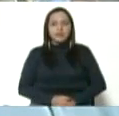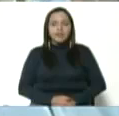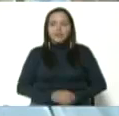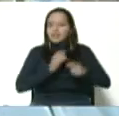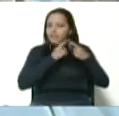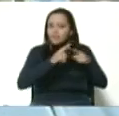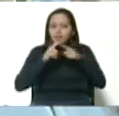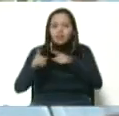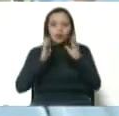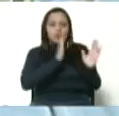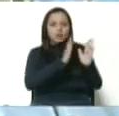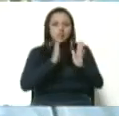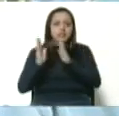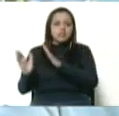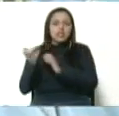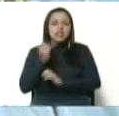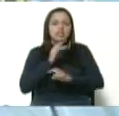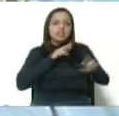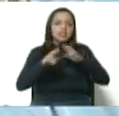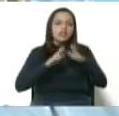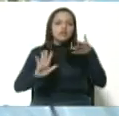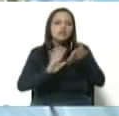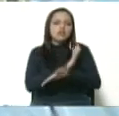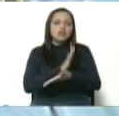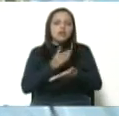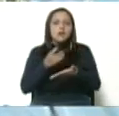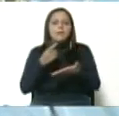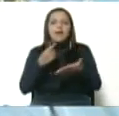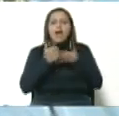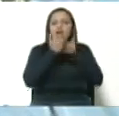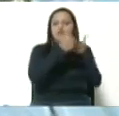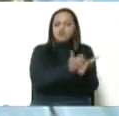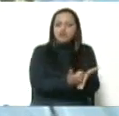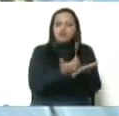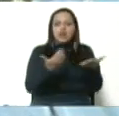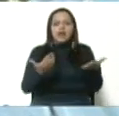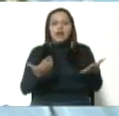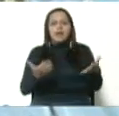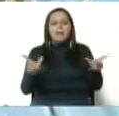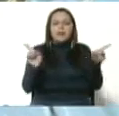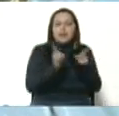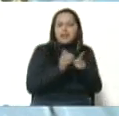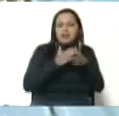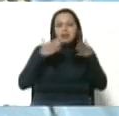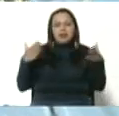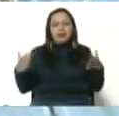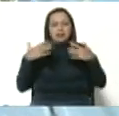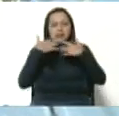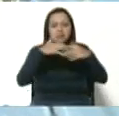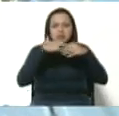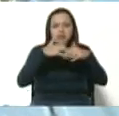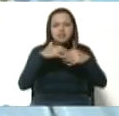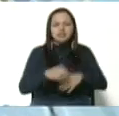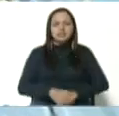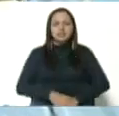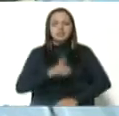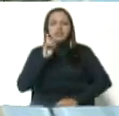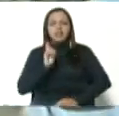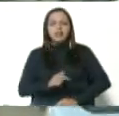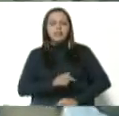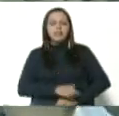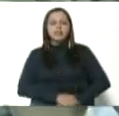y otros organismos que tienen que ver con los créditos a la pequeña, mediana industria, además